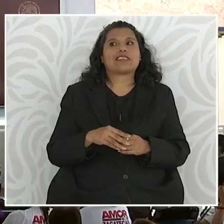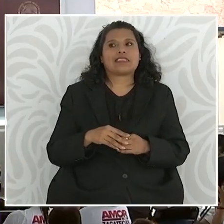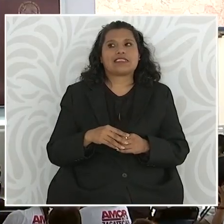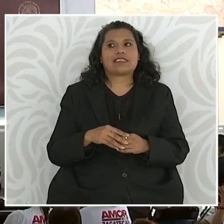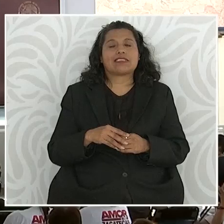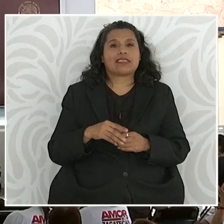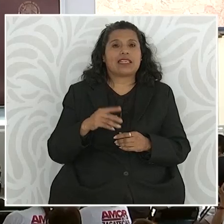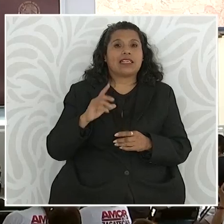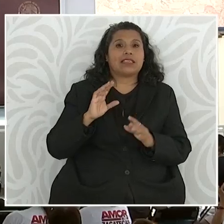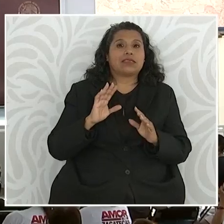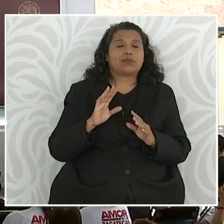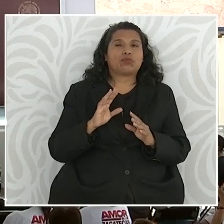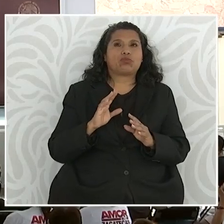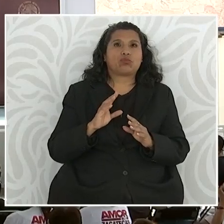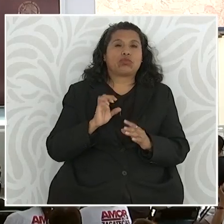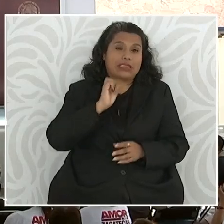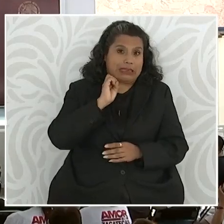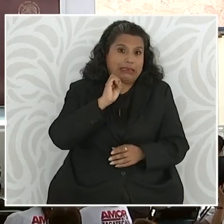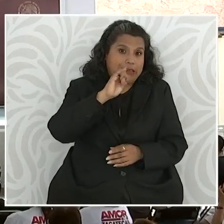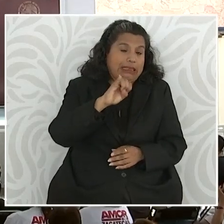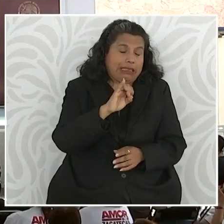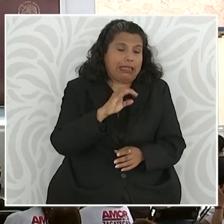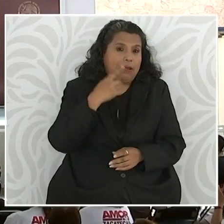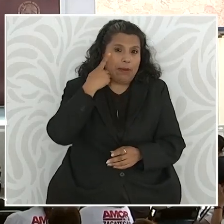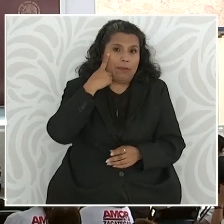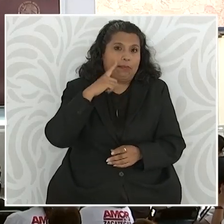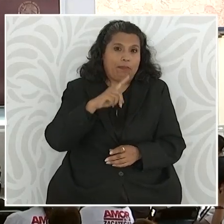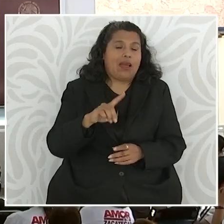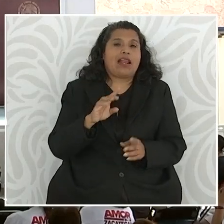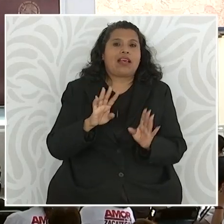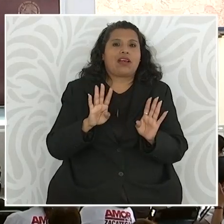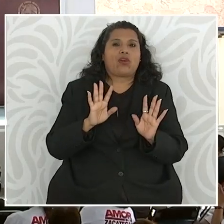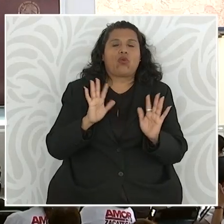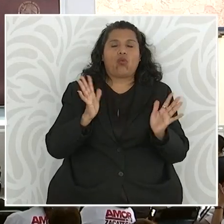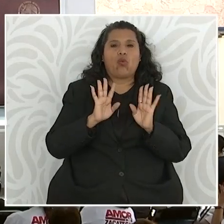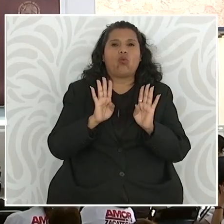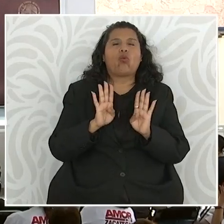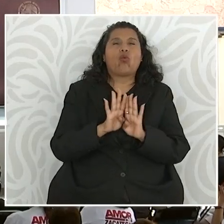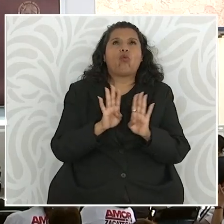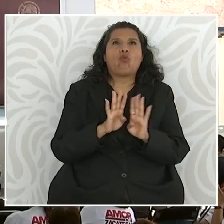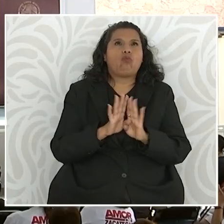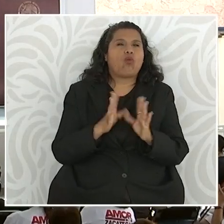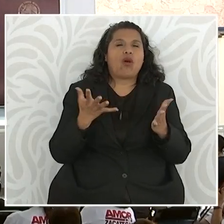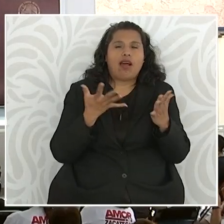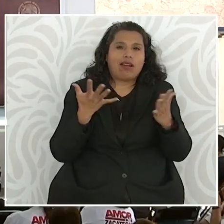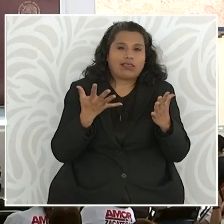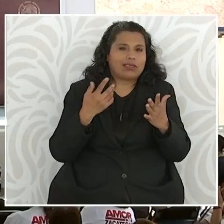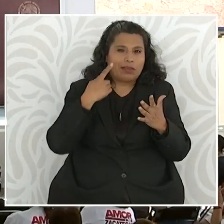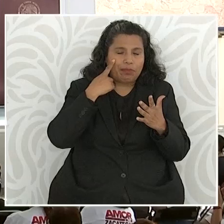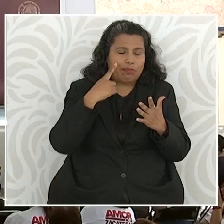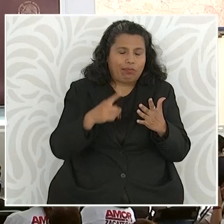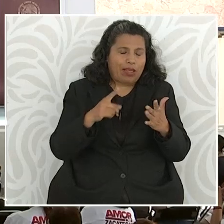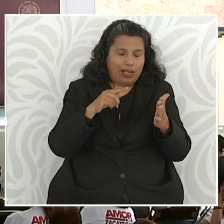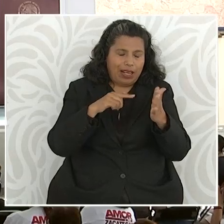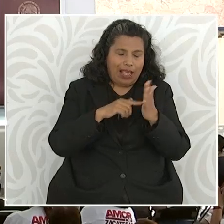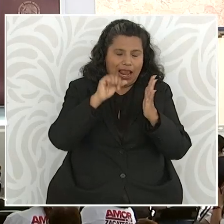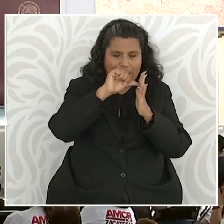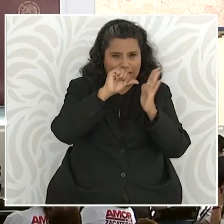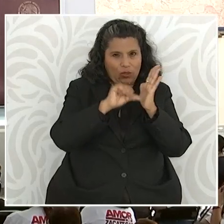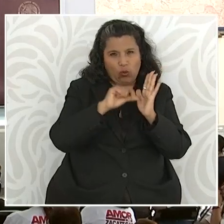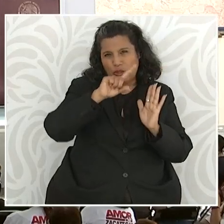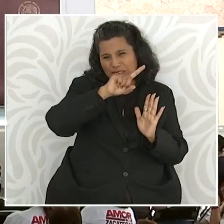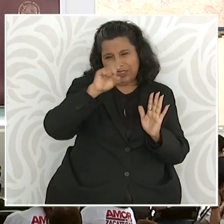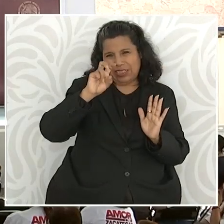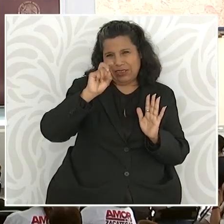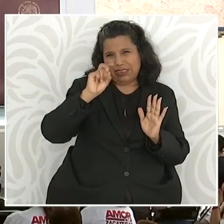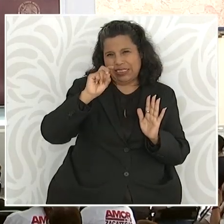que se logró lo que se llama la mayoría calificada. El artículo